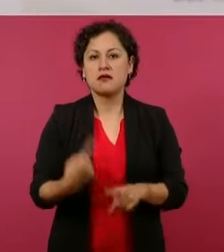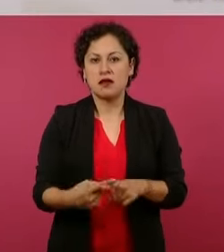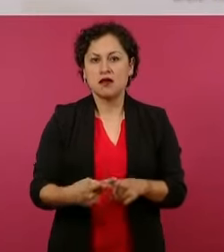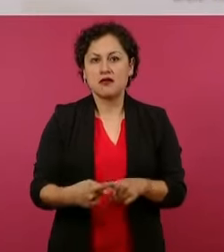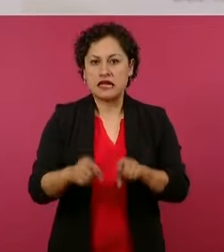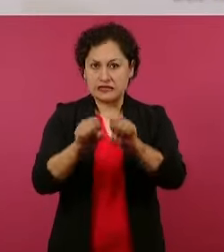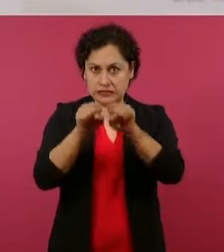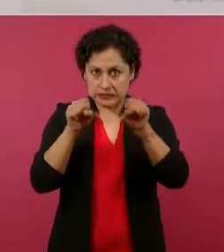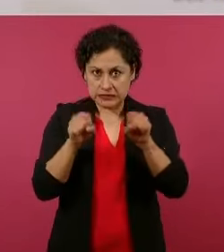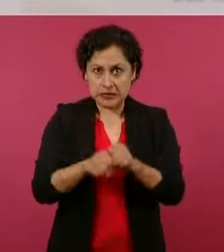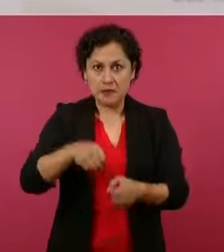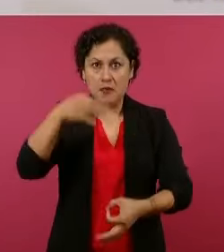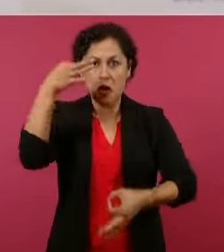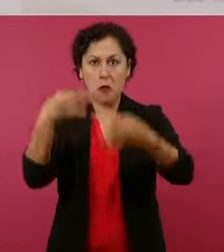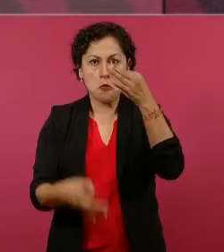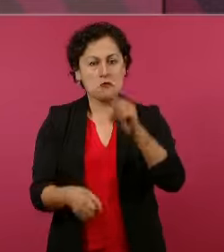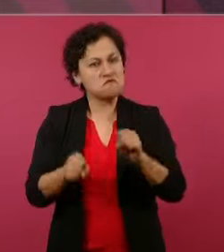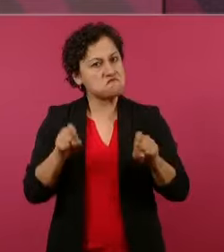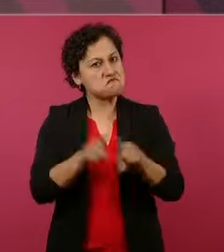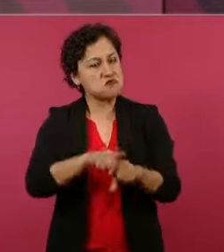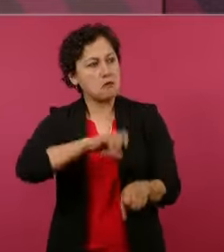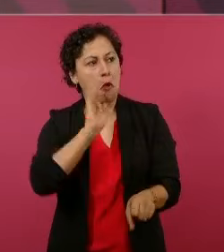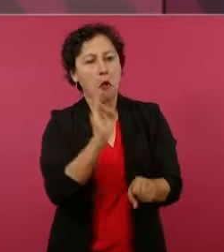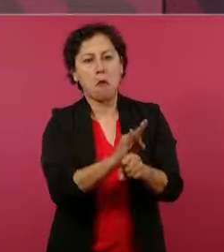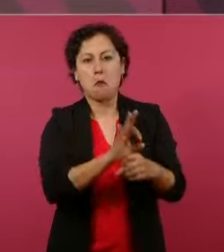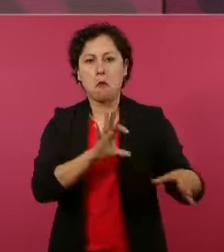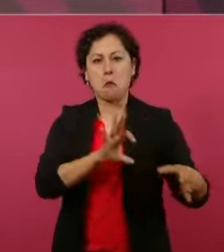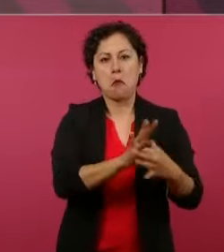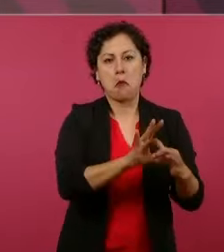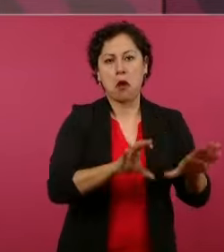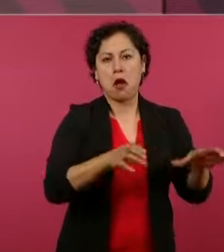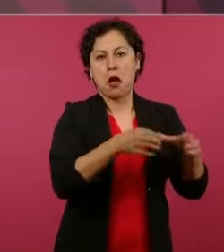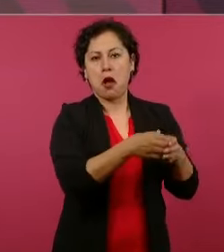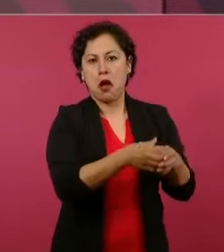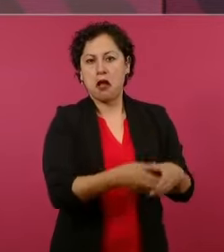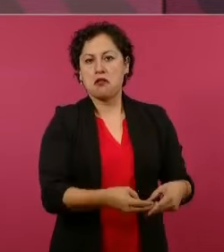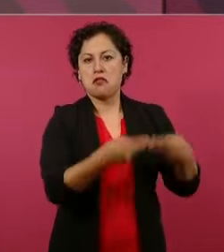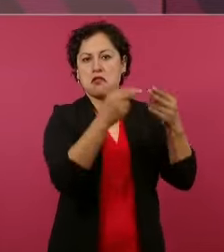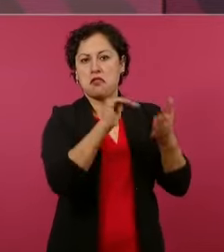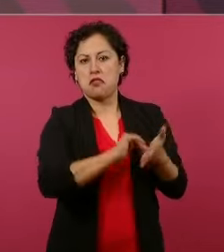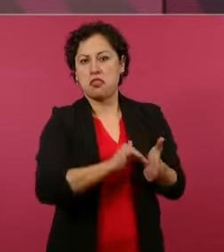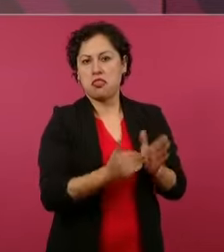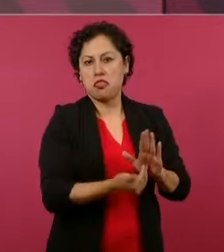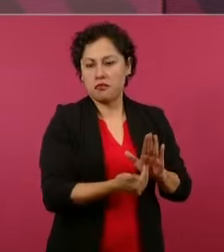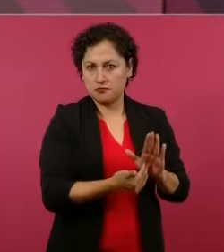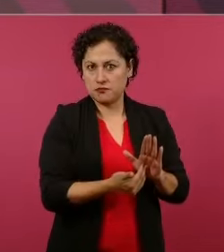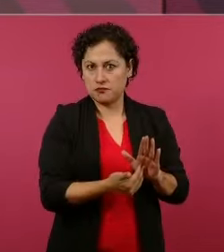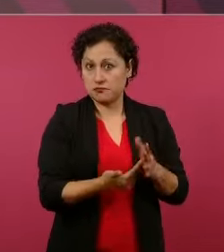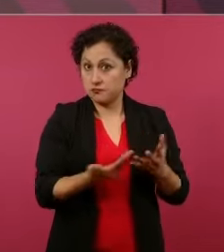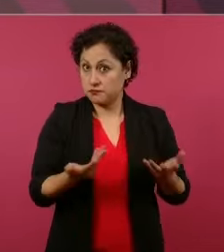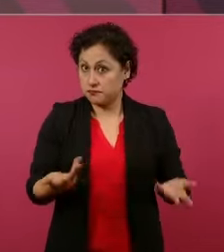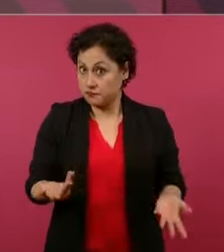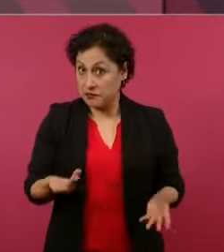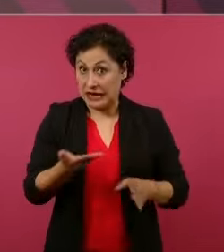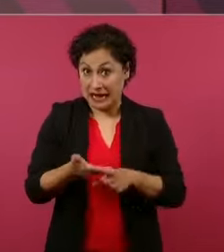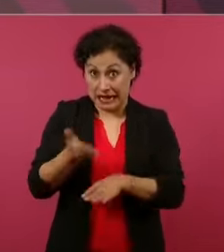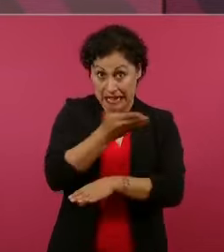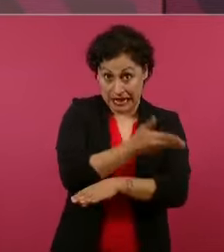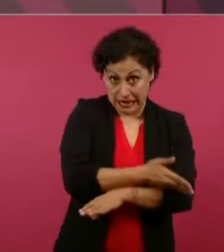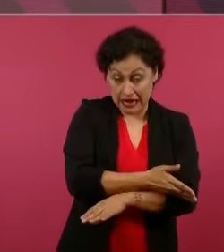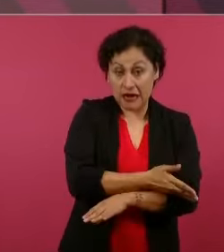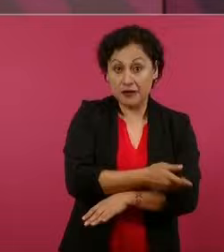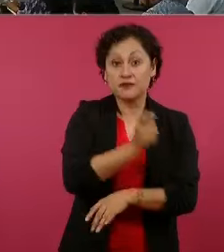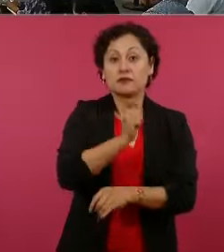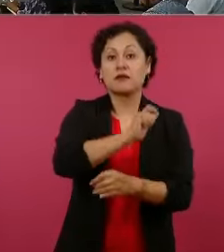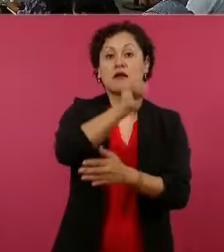que no reformaron la Constitución para imponer la llamada